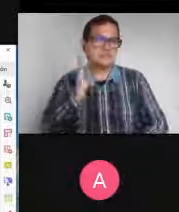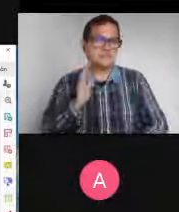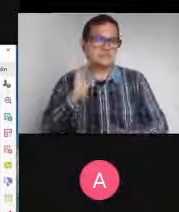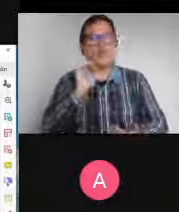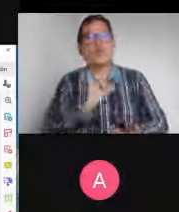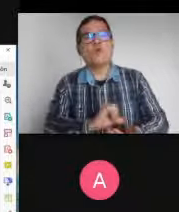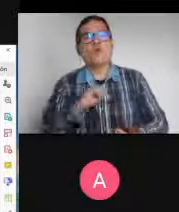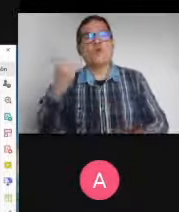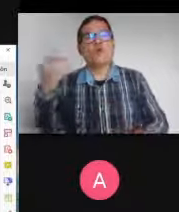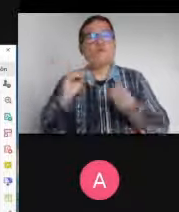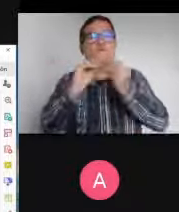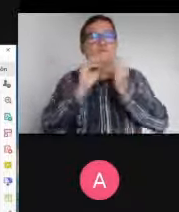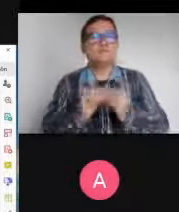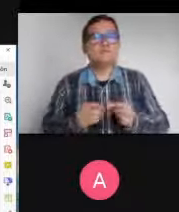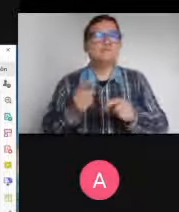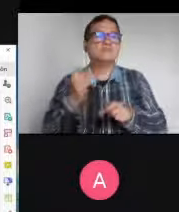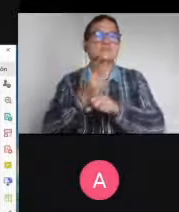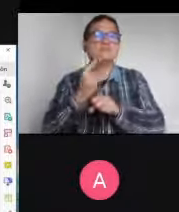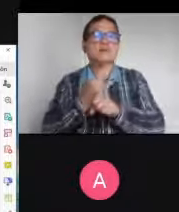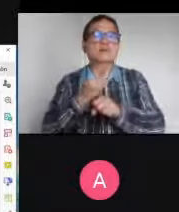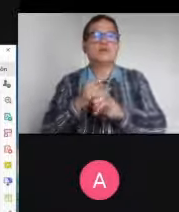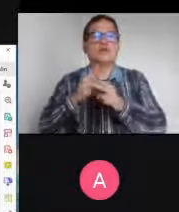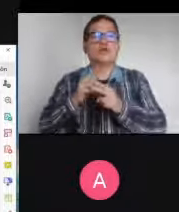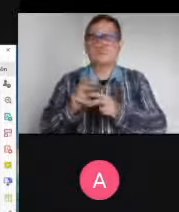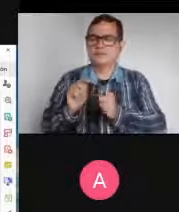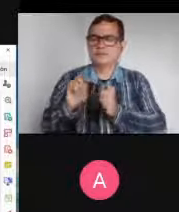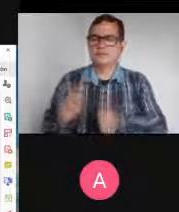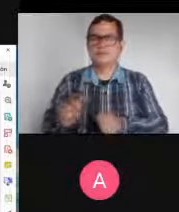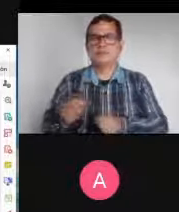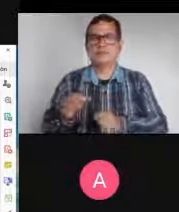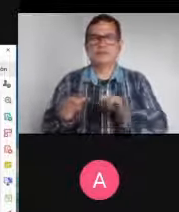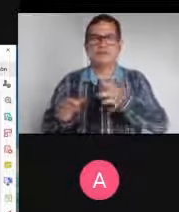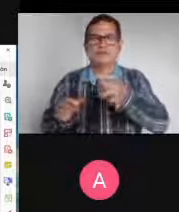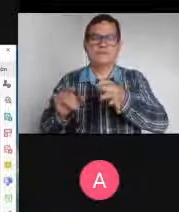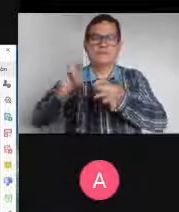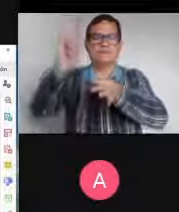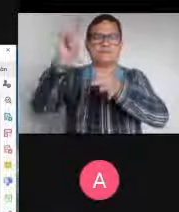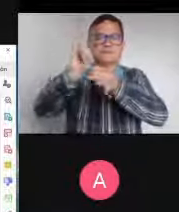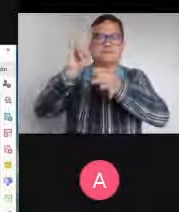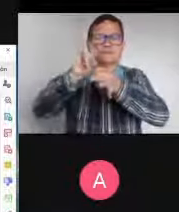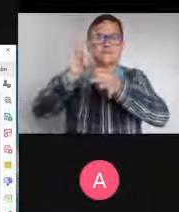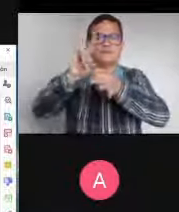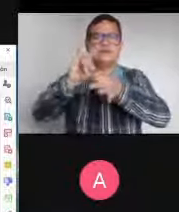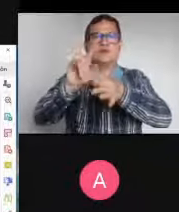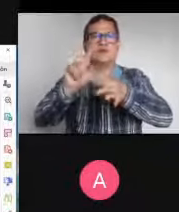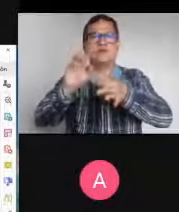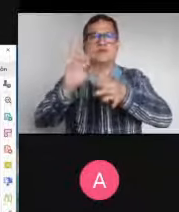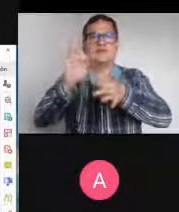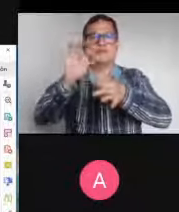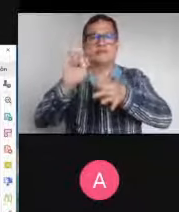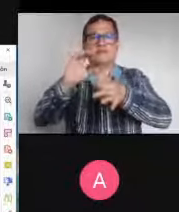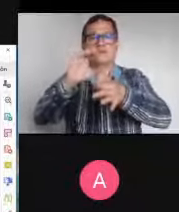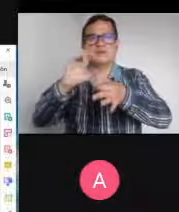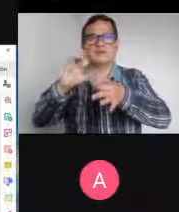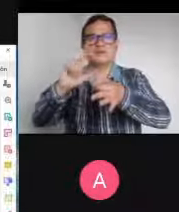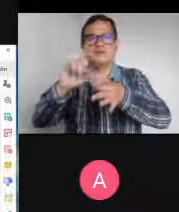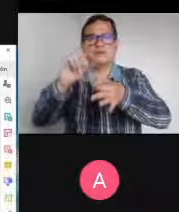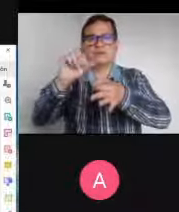Bueno, otro elemento que vamos a utilizar el día de hoy, pues es la fotocelda. Este es un dispositivo electrónico que es capaz